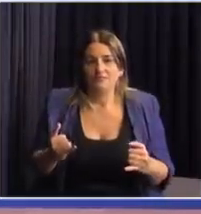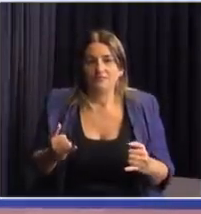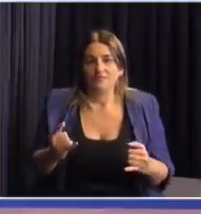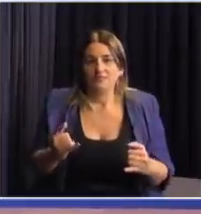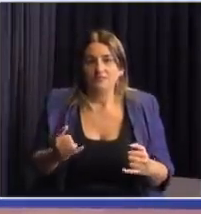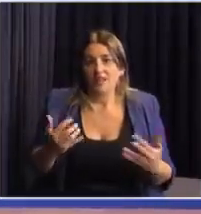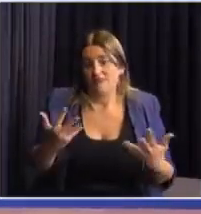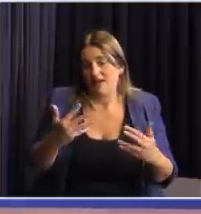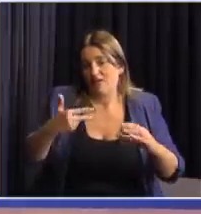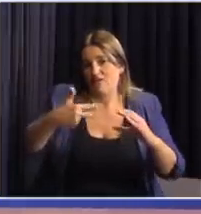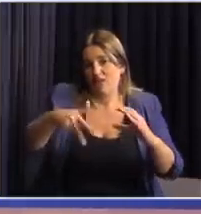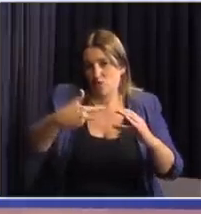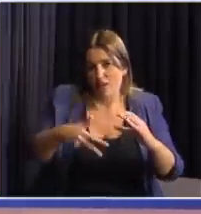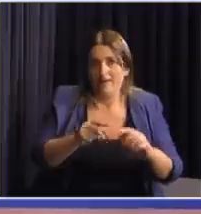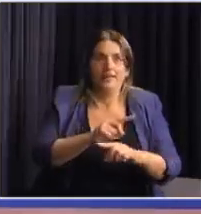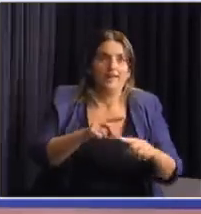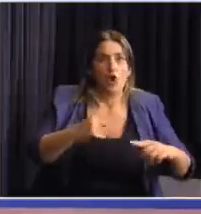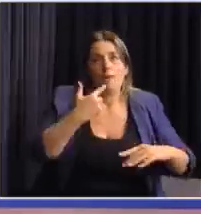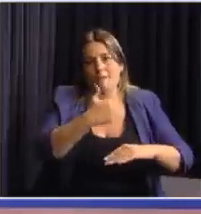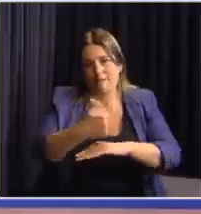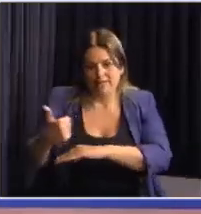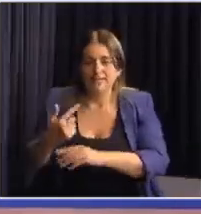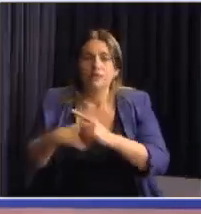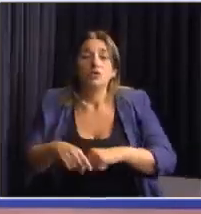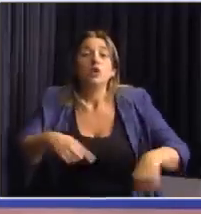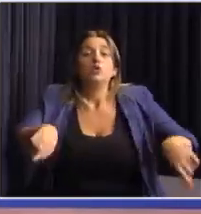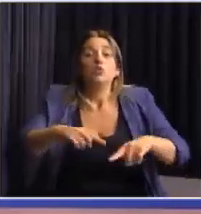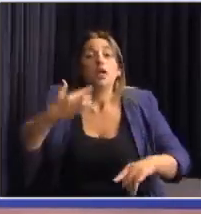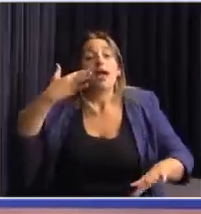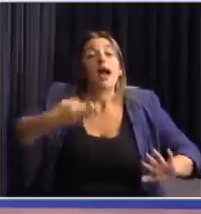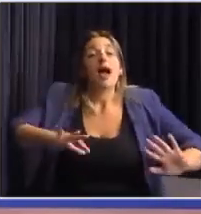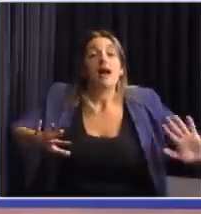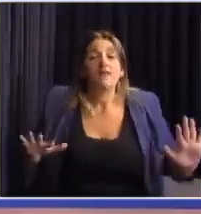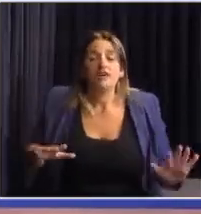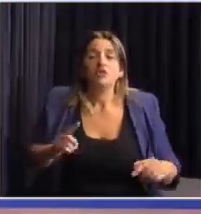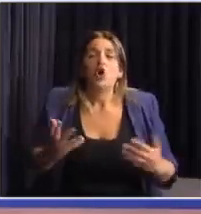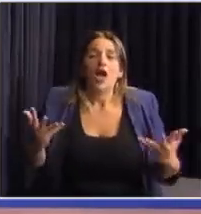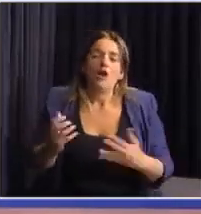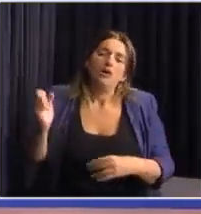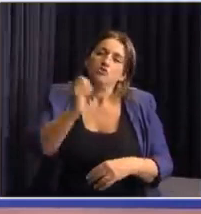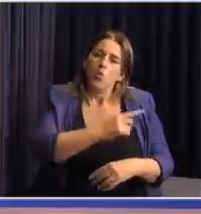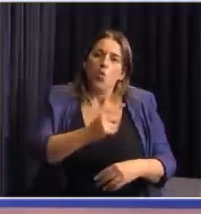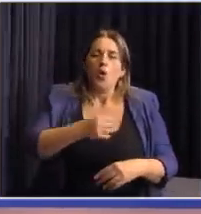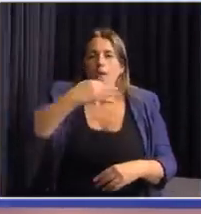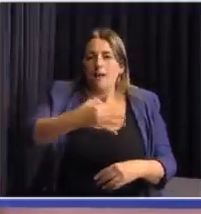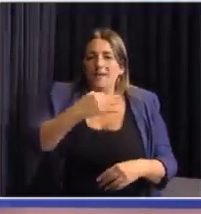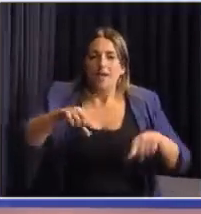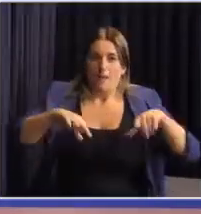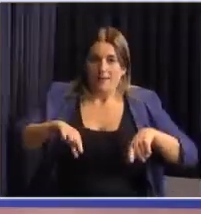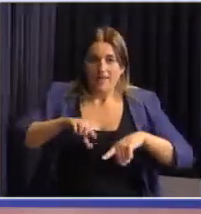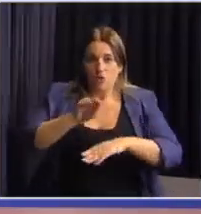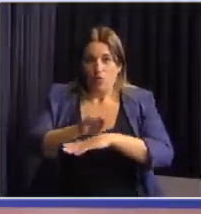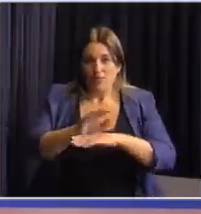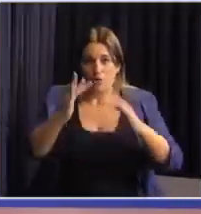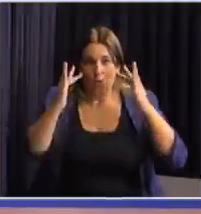la virtualidad y no la presencialidad. Así que si les parece, le voy a dar la palabra al Ministro de Educación